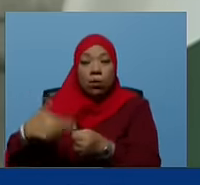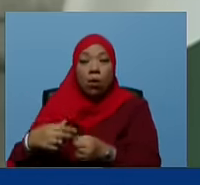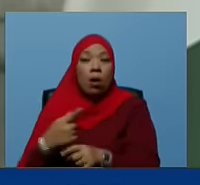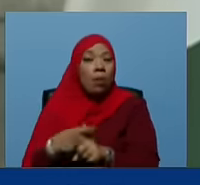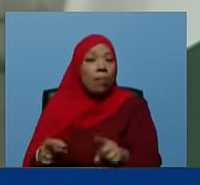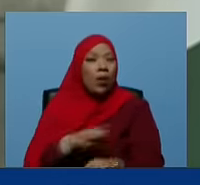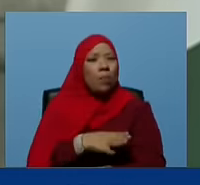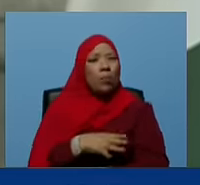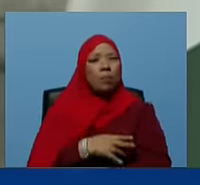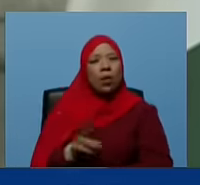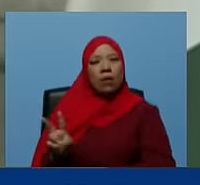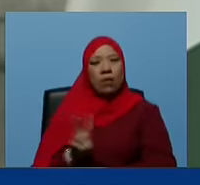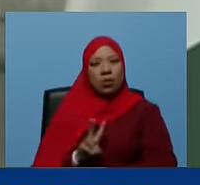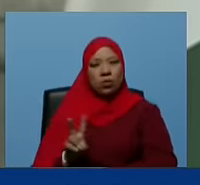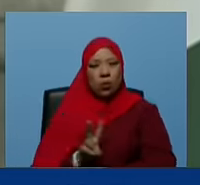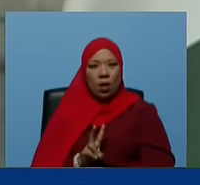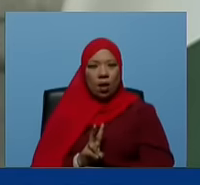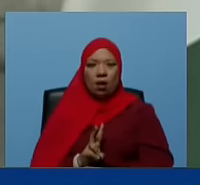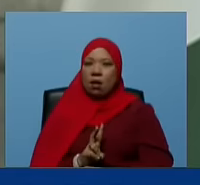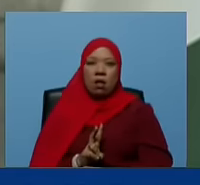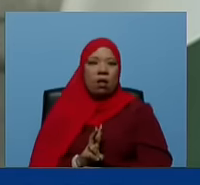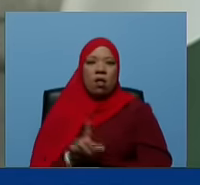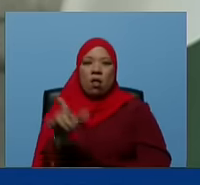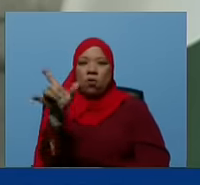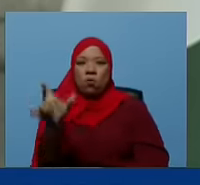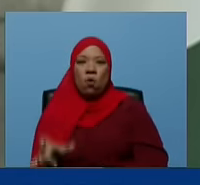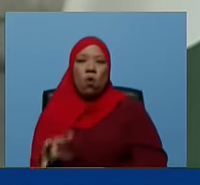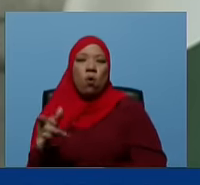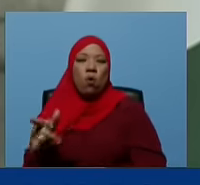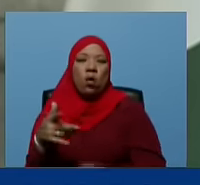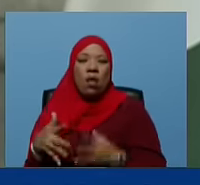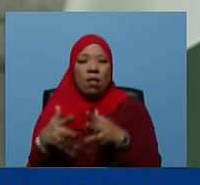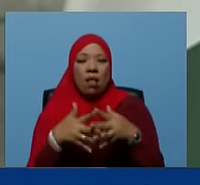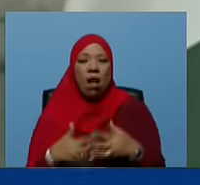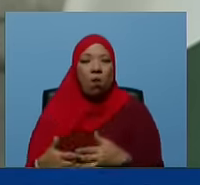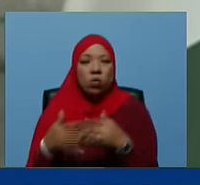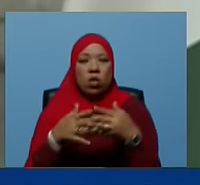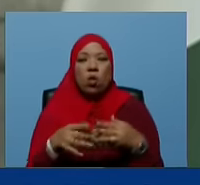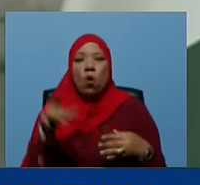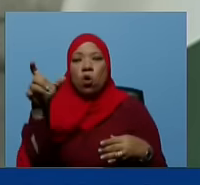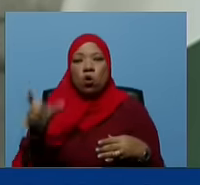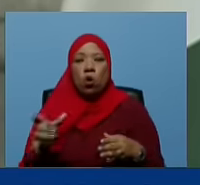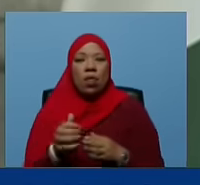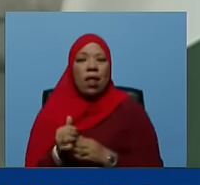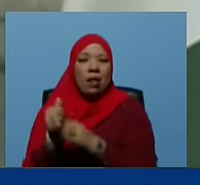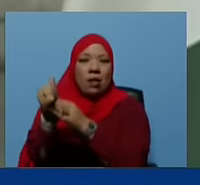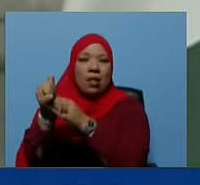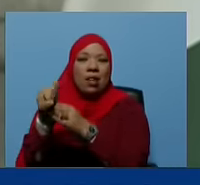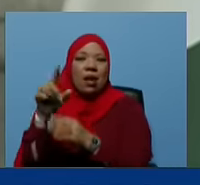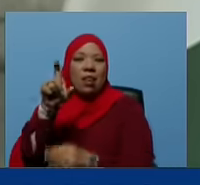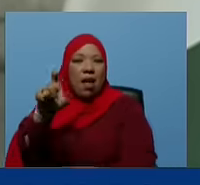son de Elon Musk, ni del imperio estadounidense. Son nuestras.